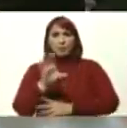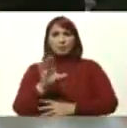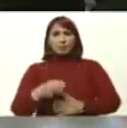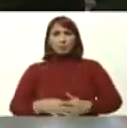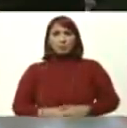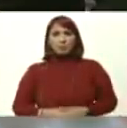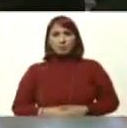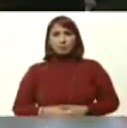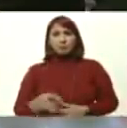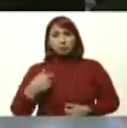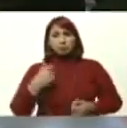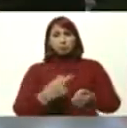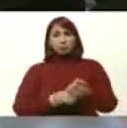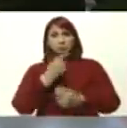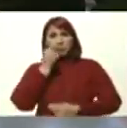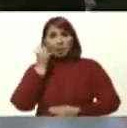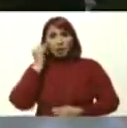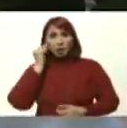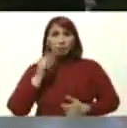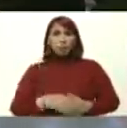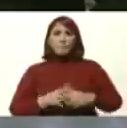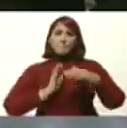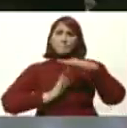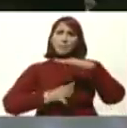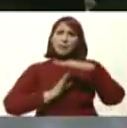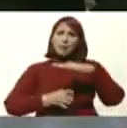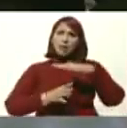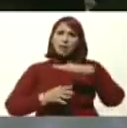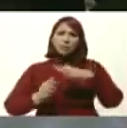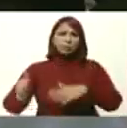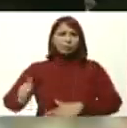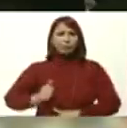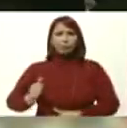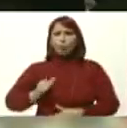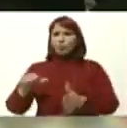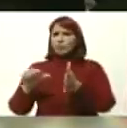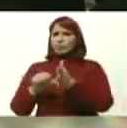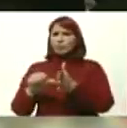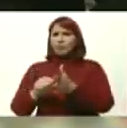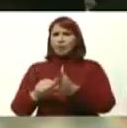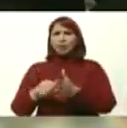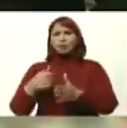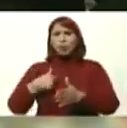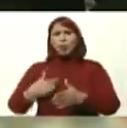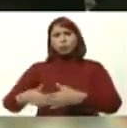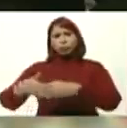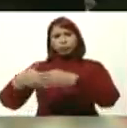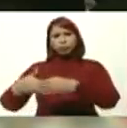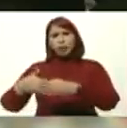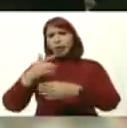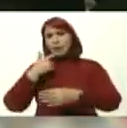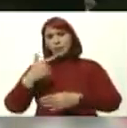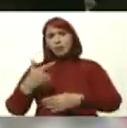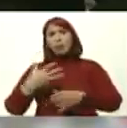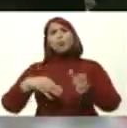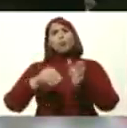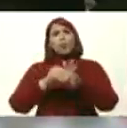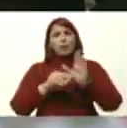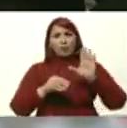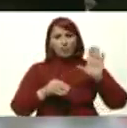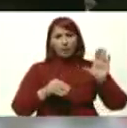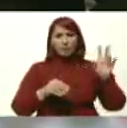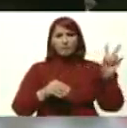Y a mis hermanos y hermanas migrantes, estén donde estén, les tiendo la mano y les digo, vuelvan a la